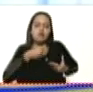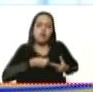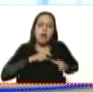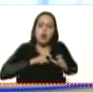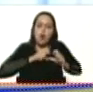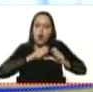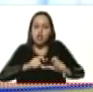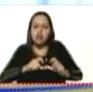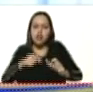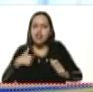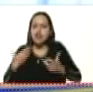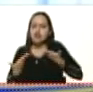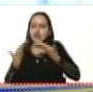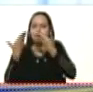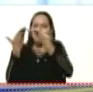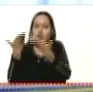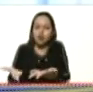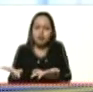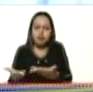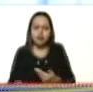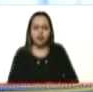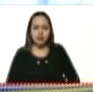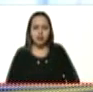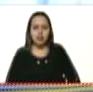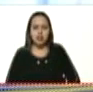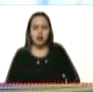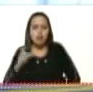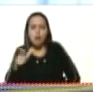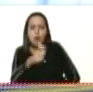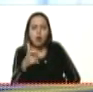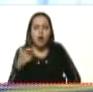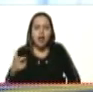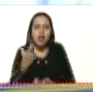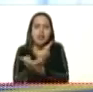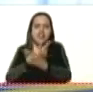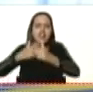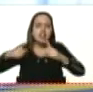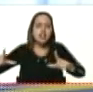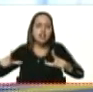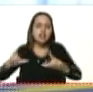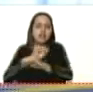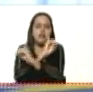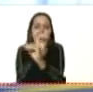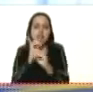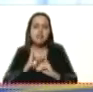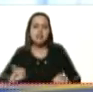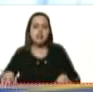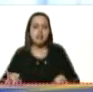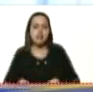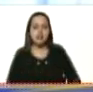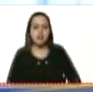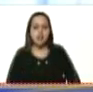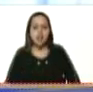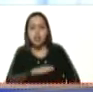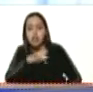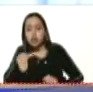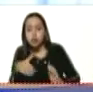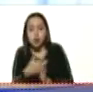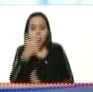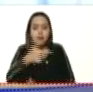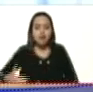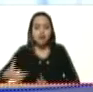que os tributo por la emancipación y felicidad de todos los